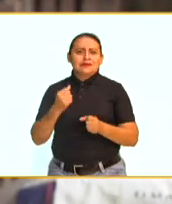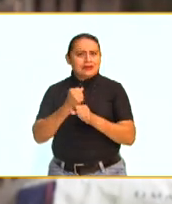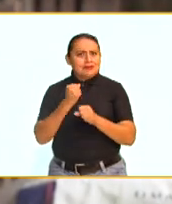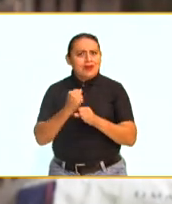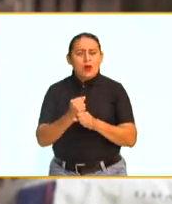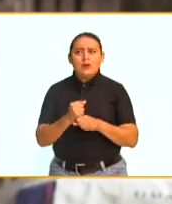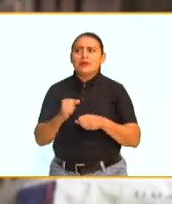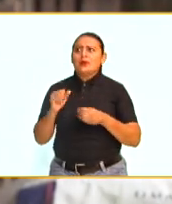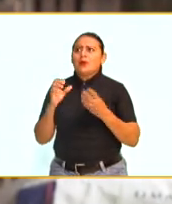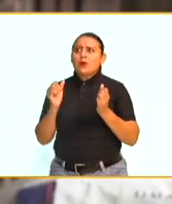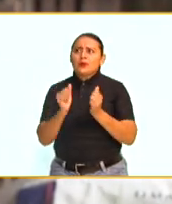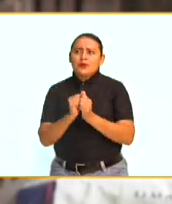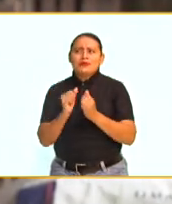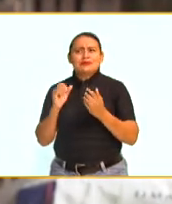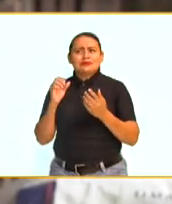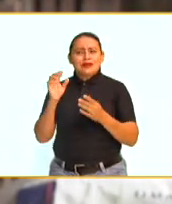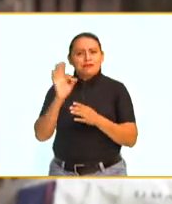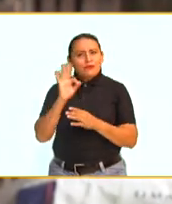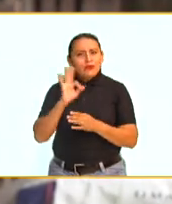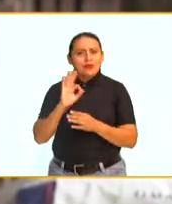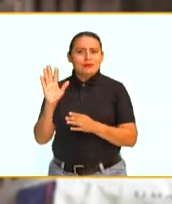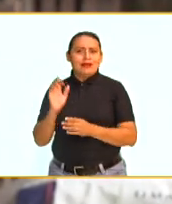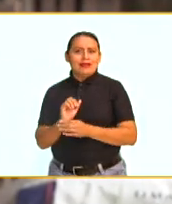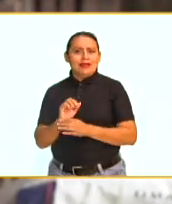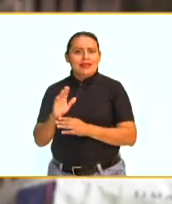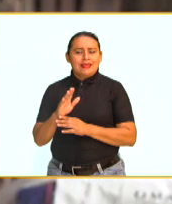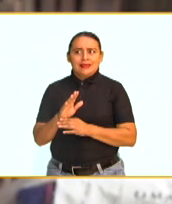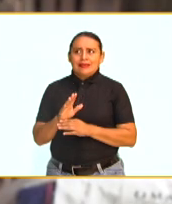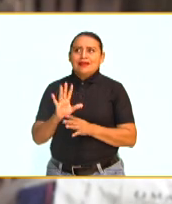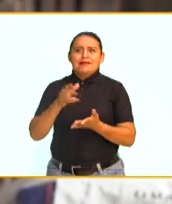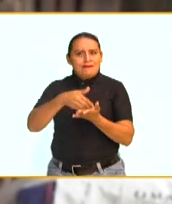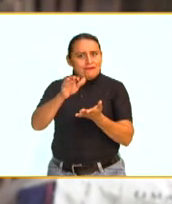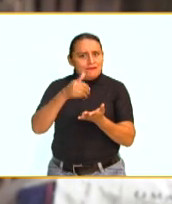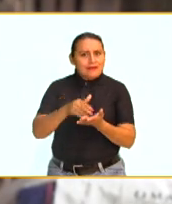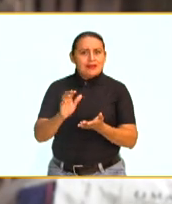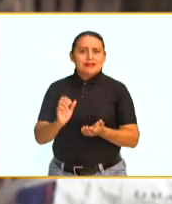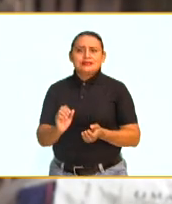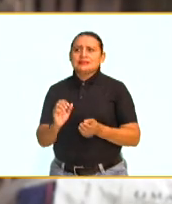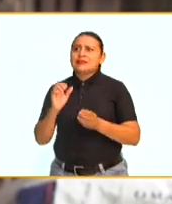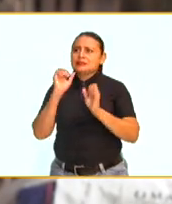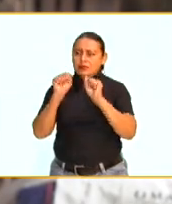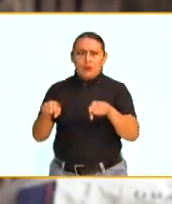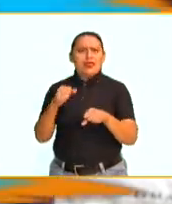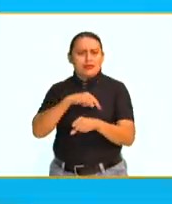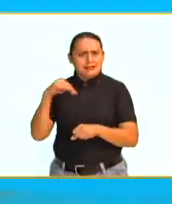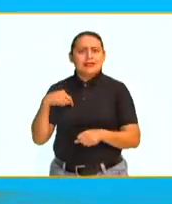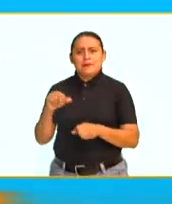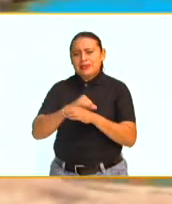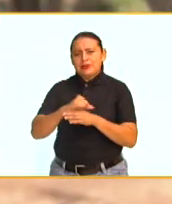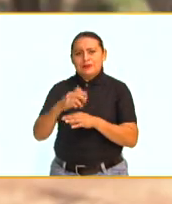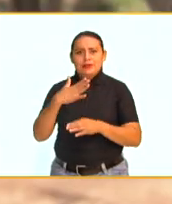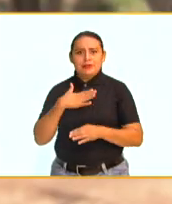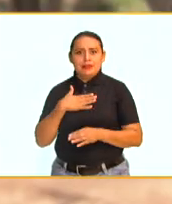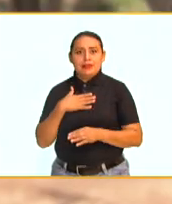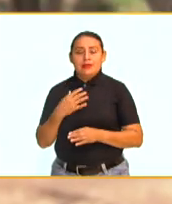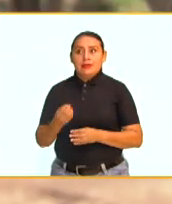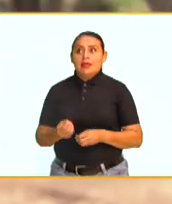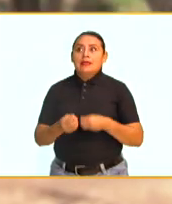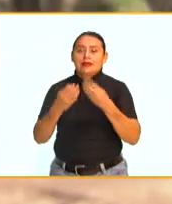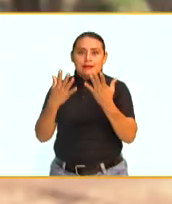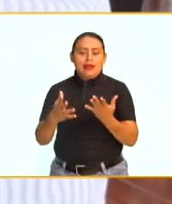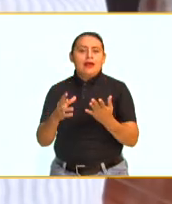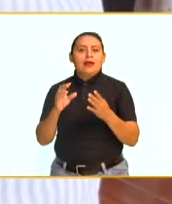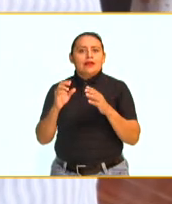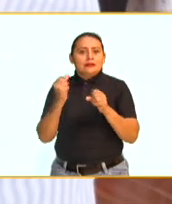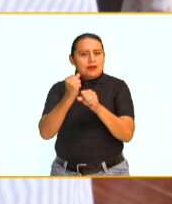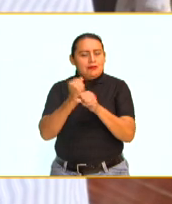un emprendimiento que sea totalmente accesible, funcional y práctico para mí. Ofrece productos